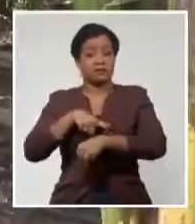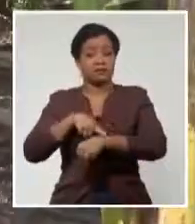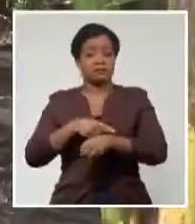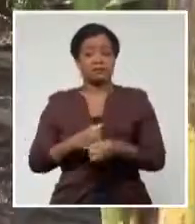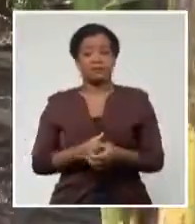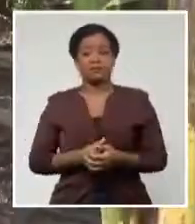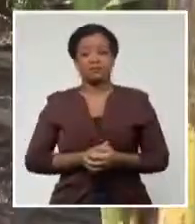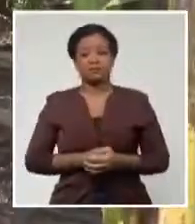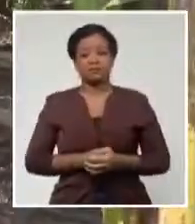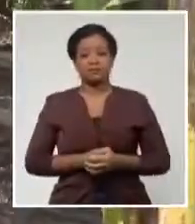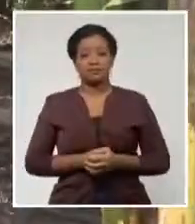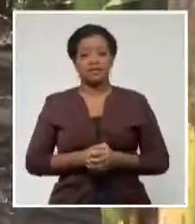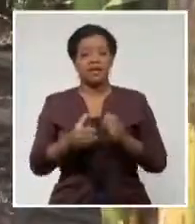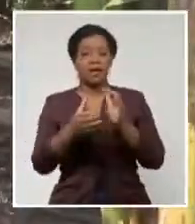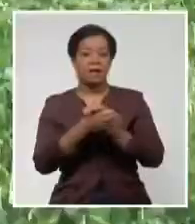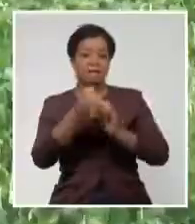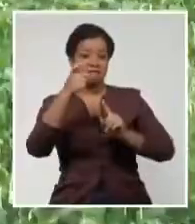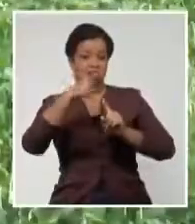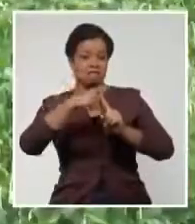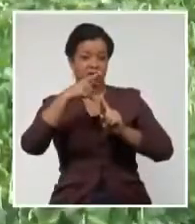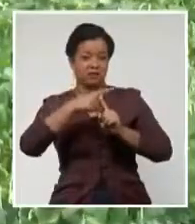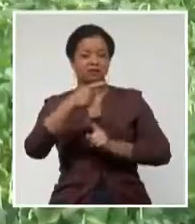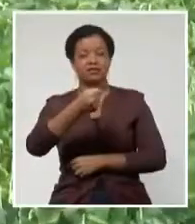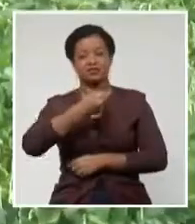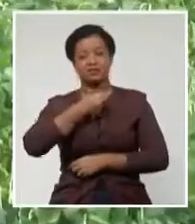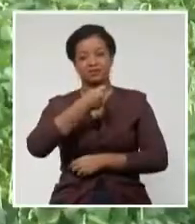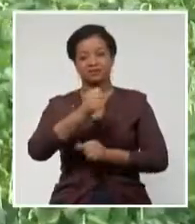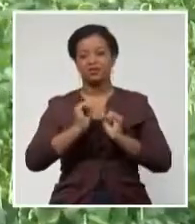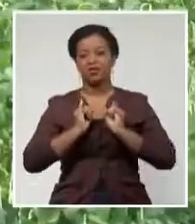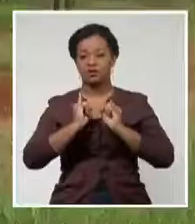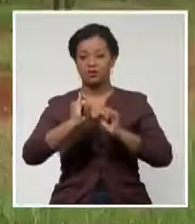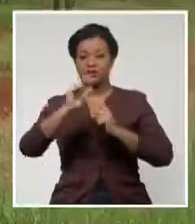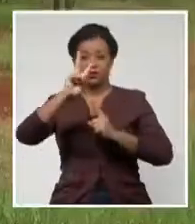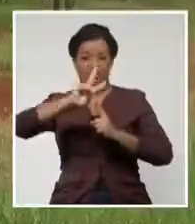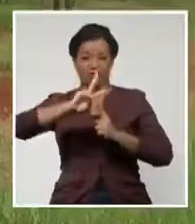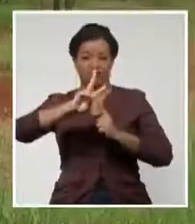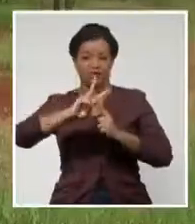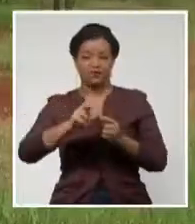Desde Matanzas, Eliane Taguas Merino, Sistema Informativo de la Televisión Cubana.